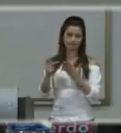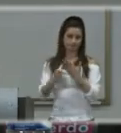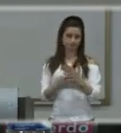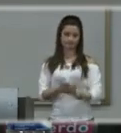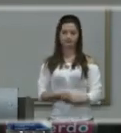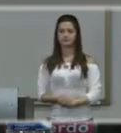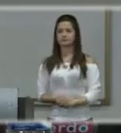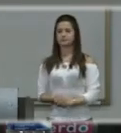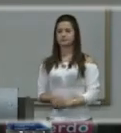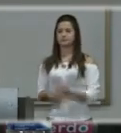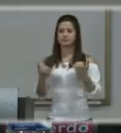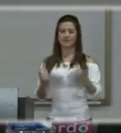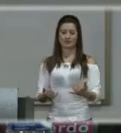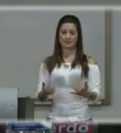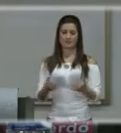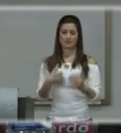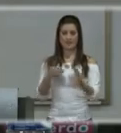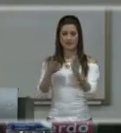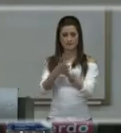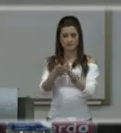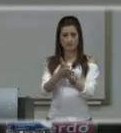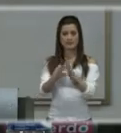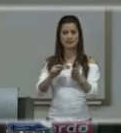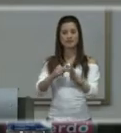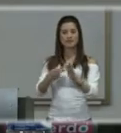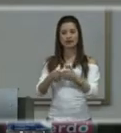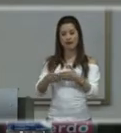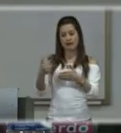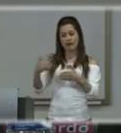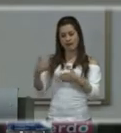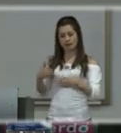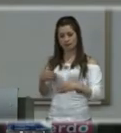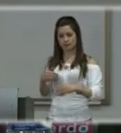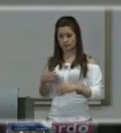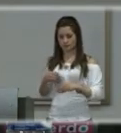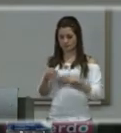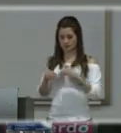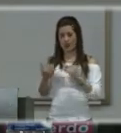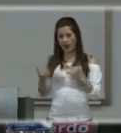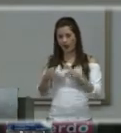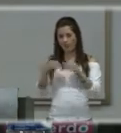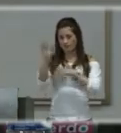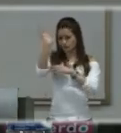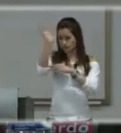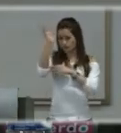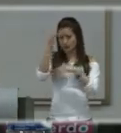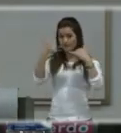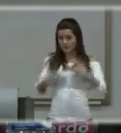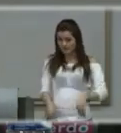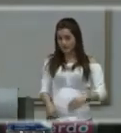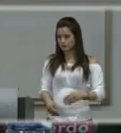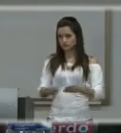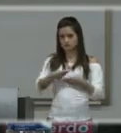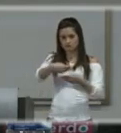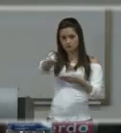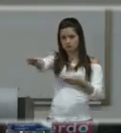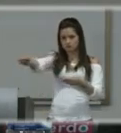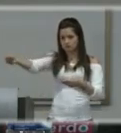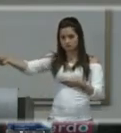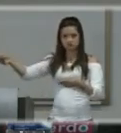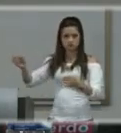Este informe, este es el producto, vamos a entregarlo al final, digamos, a la salida, cuando salgan, lo pueden pedir